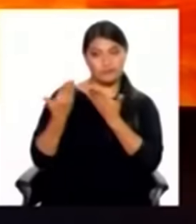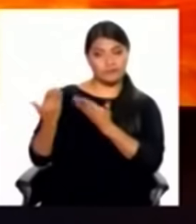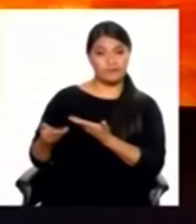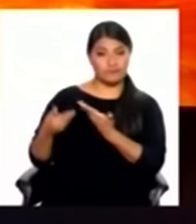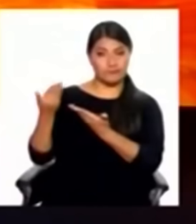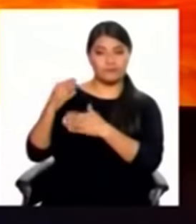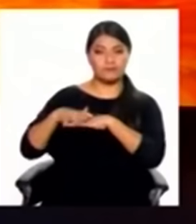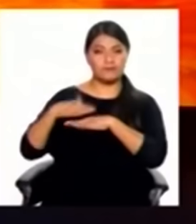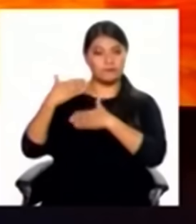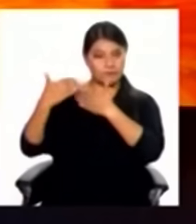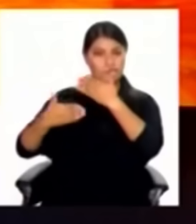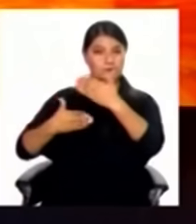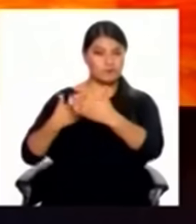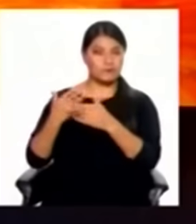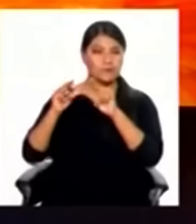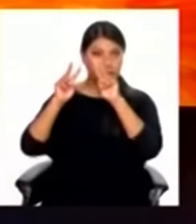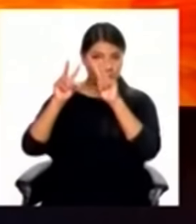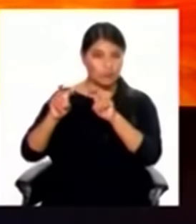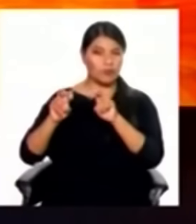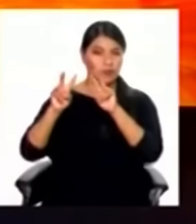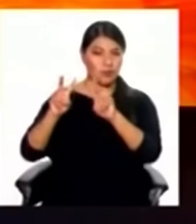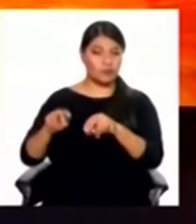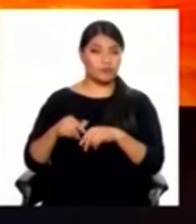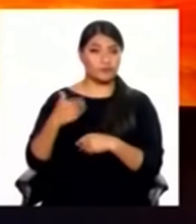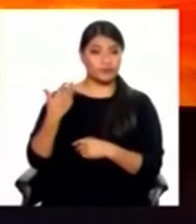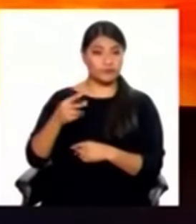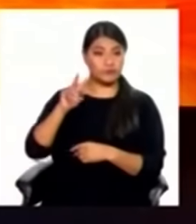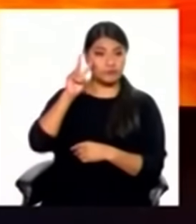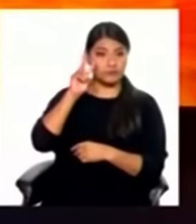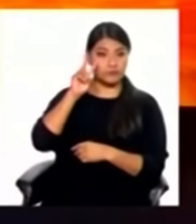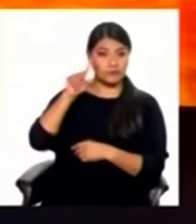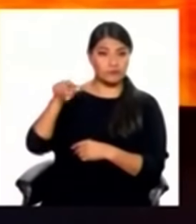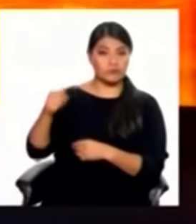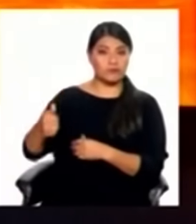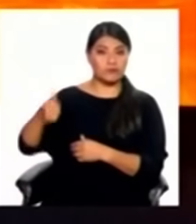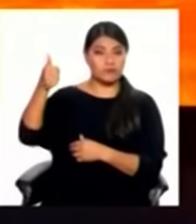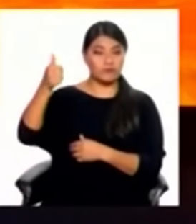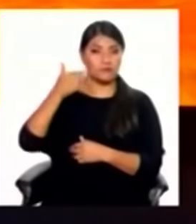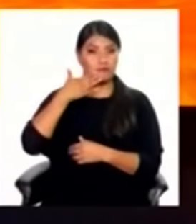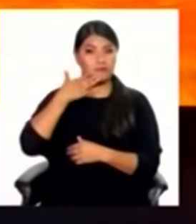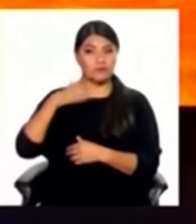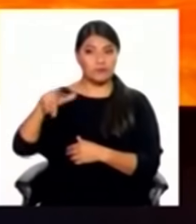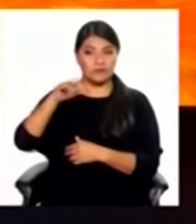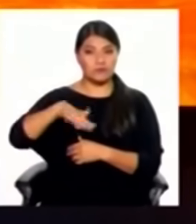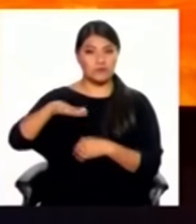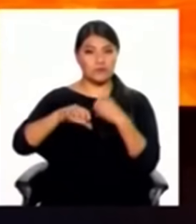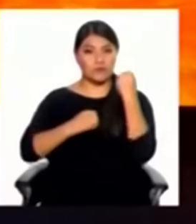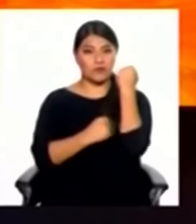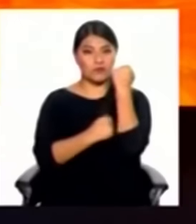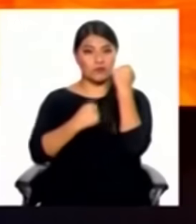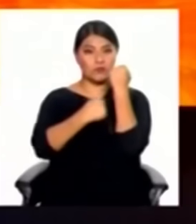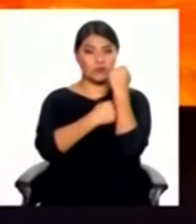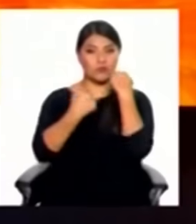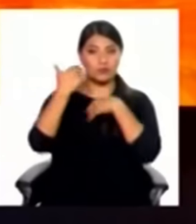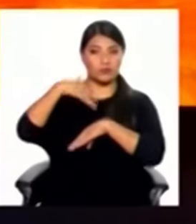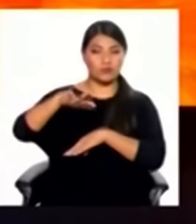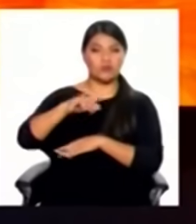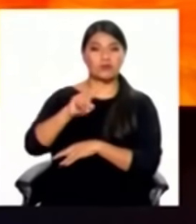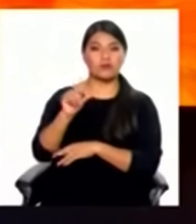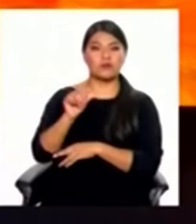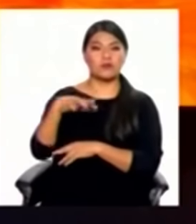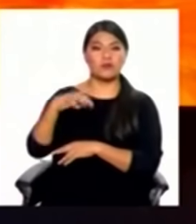va desarrollando este terrible caso con precisamente el encargado, el jefe de seguridad ciudadana del distrito de Puente Piedras, el